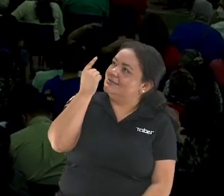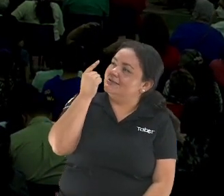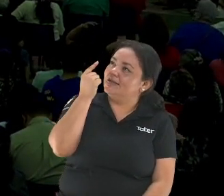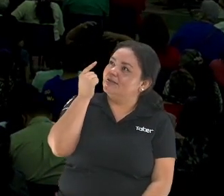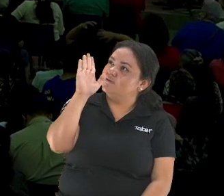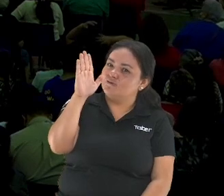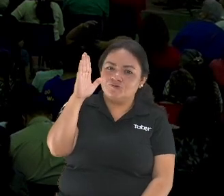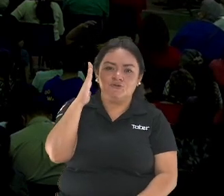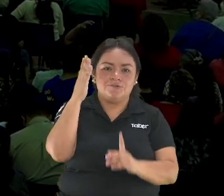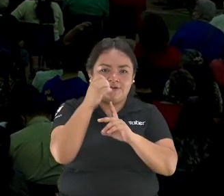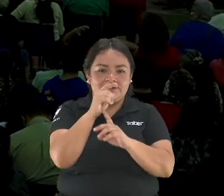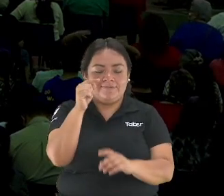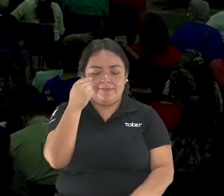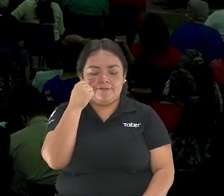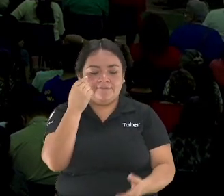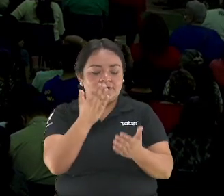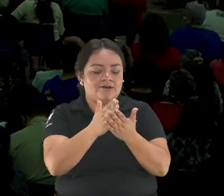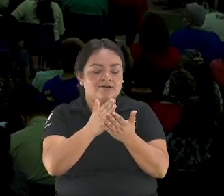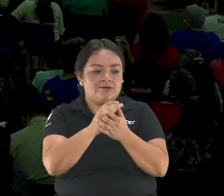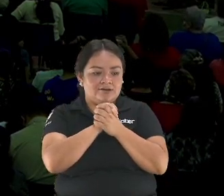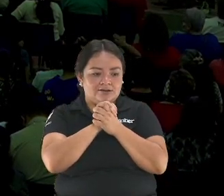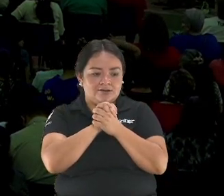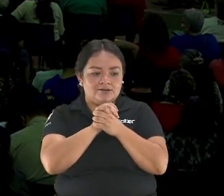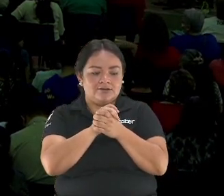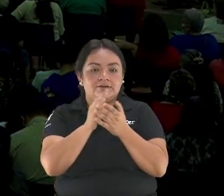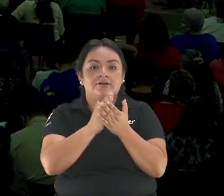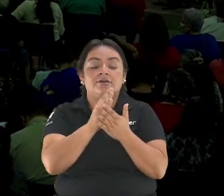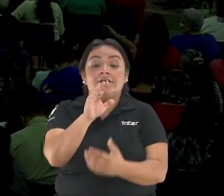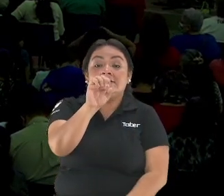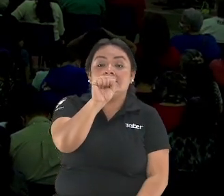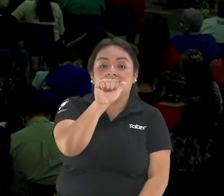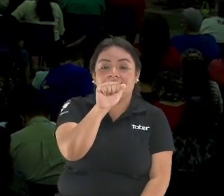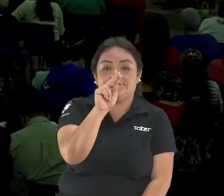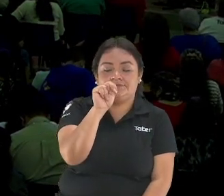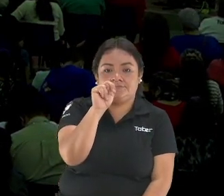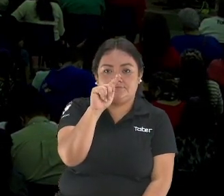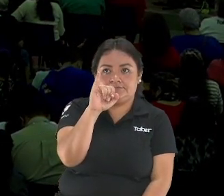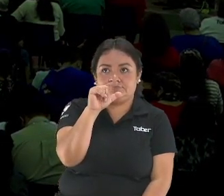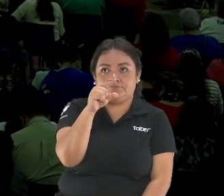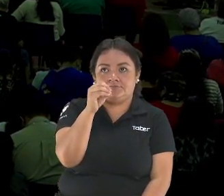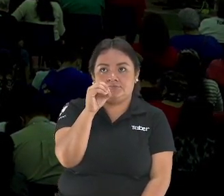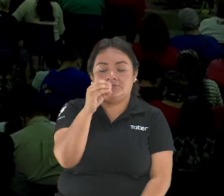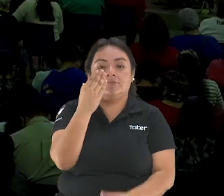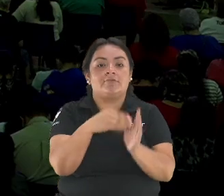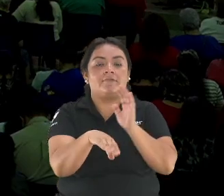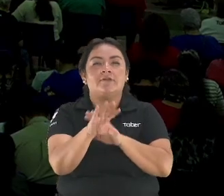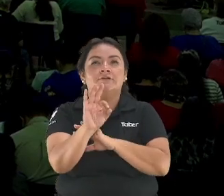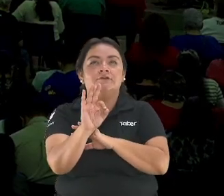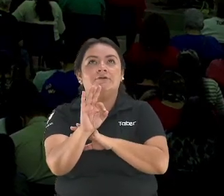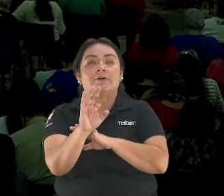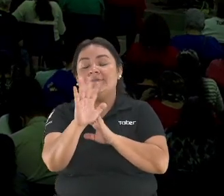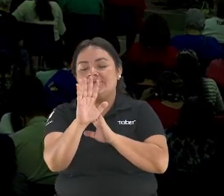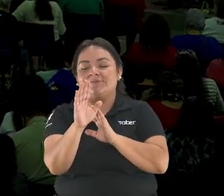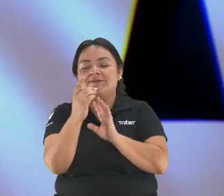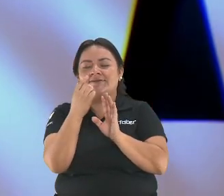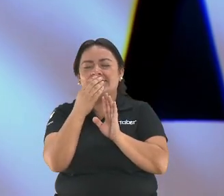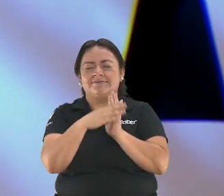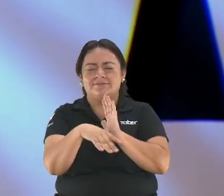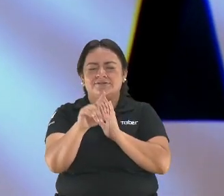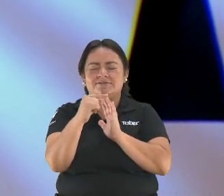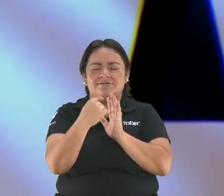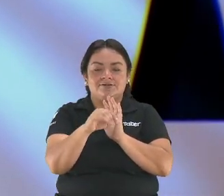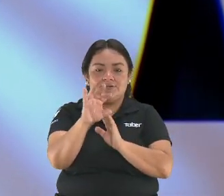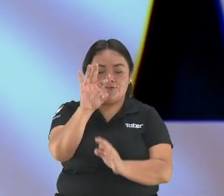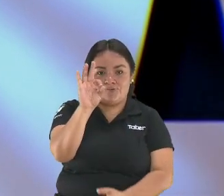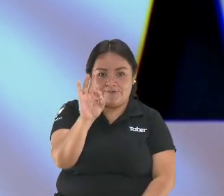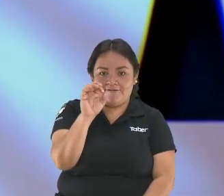si usted se va al el evangelio al perdón al libro de santiago capítulo 9 capítulo 1 versículo 9 dice el hermano